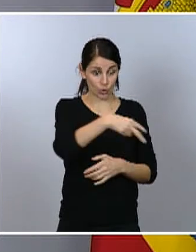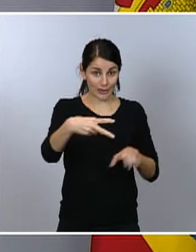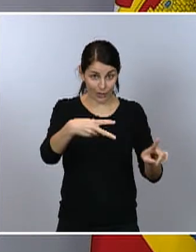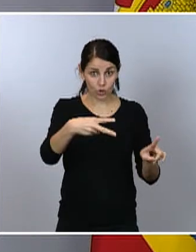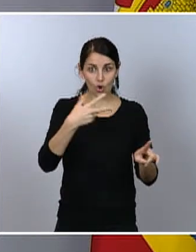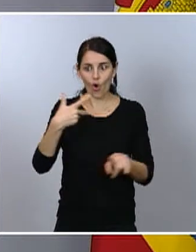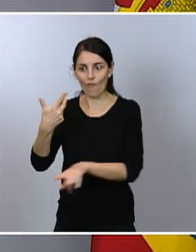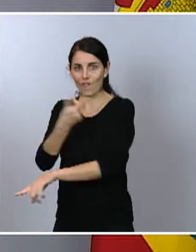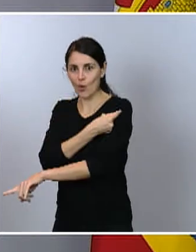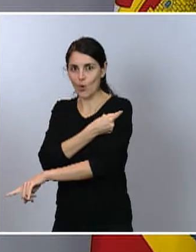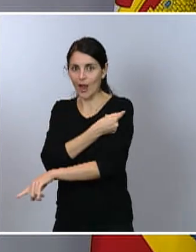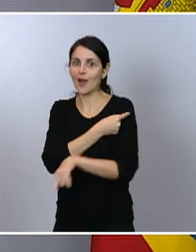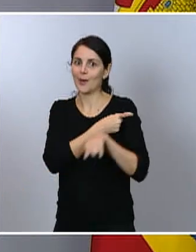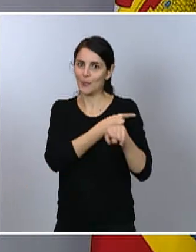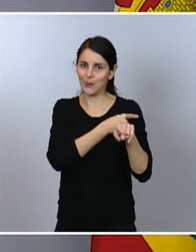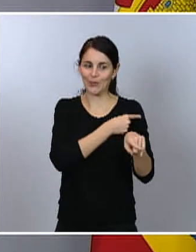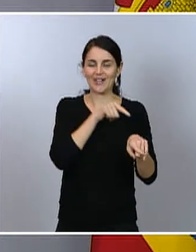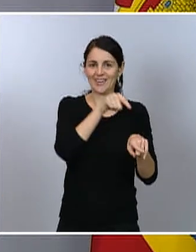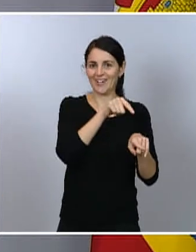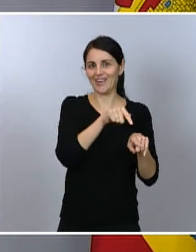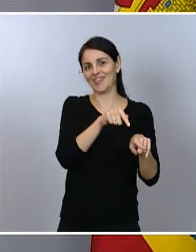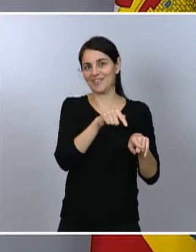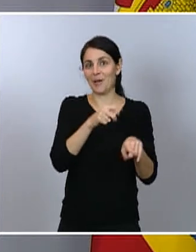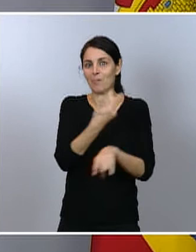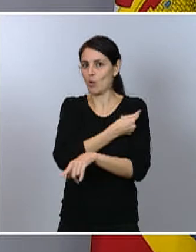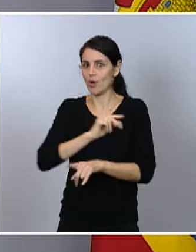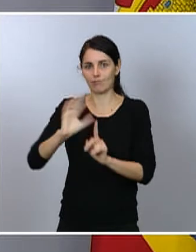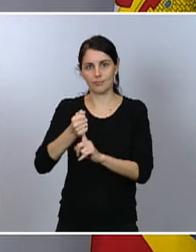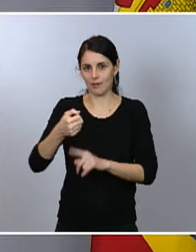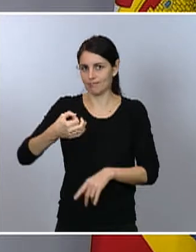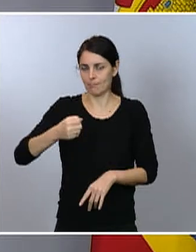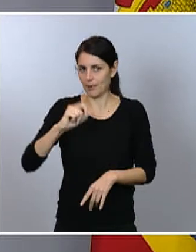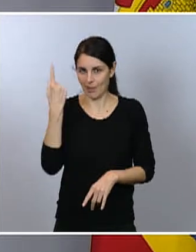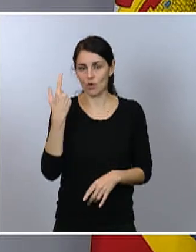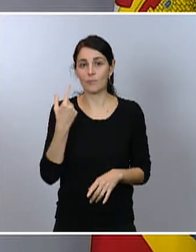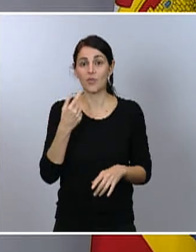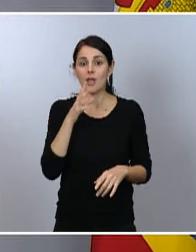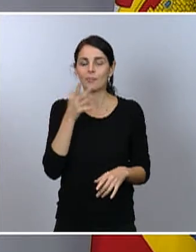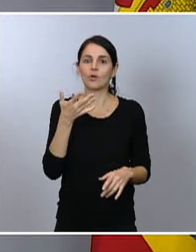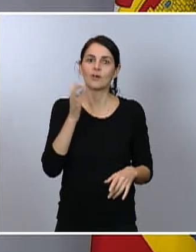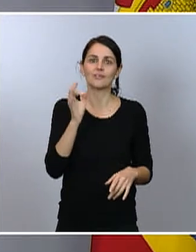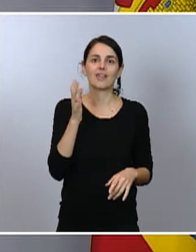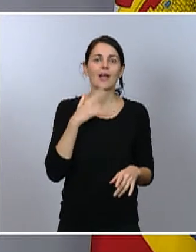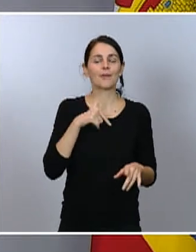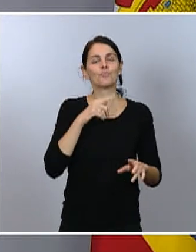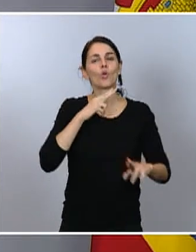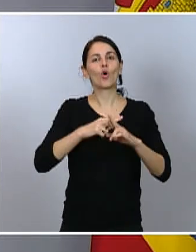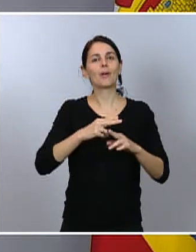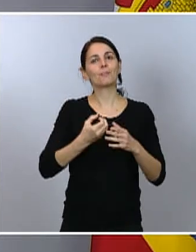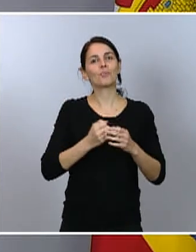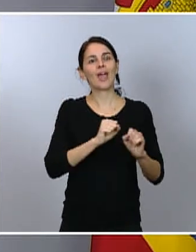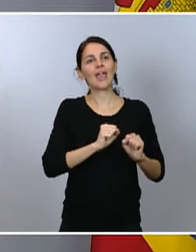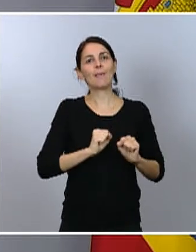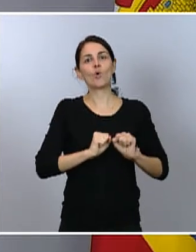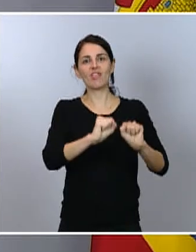rebaño, sea esta el porcentaje que sea, porque también está en discusión cuál es el porcentaje, pero desde luego es un porcentaje muy superior al